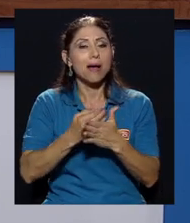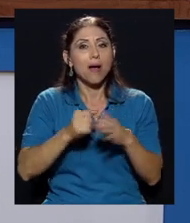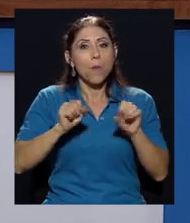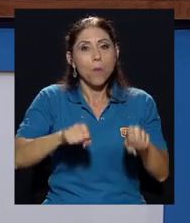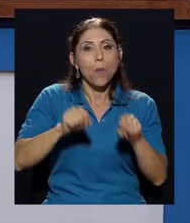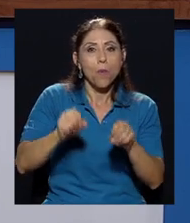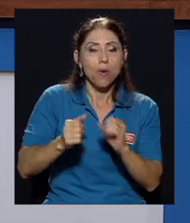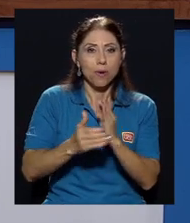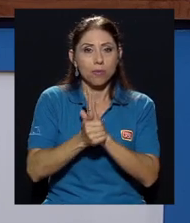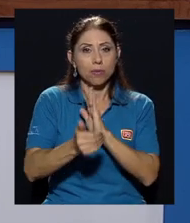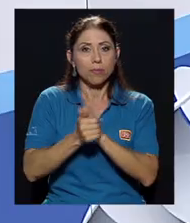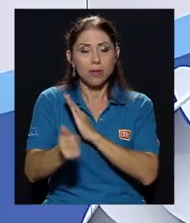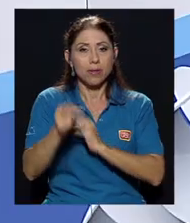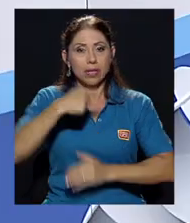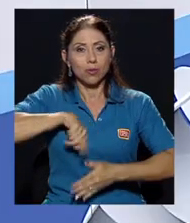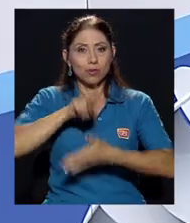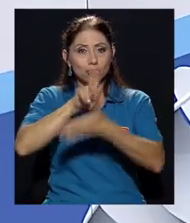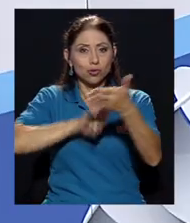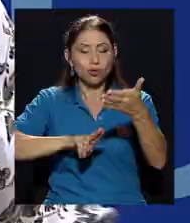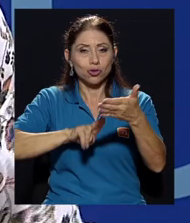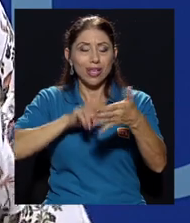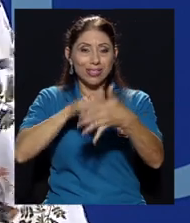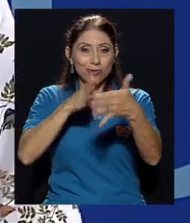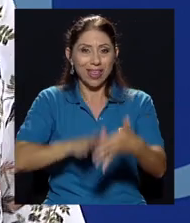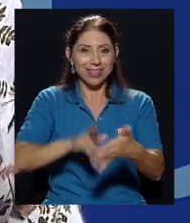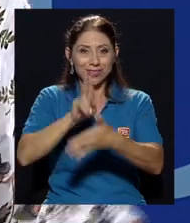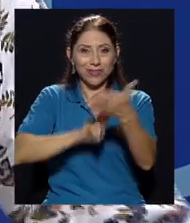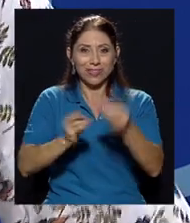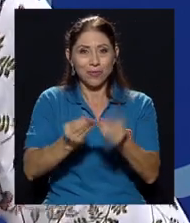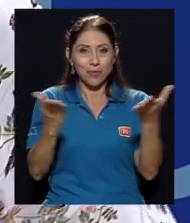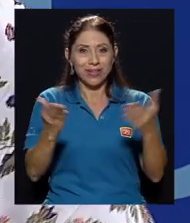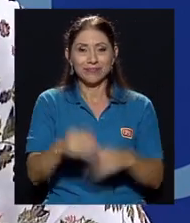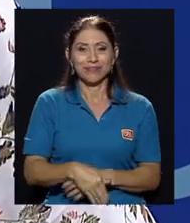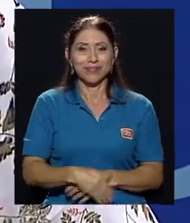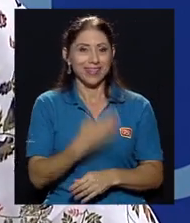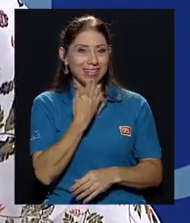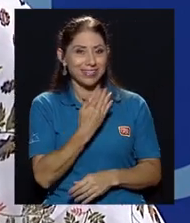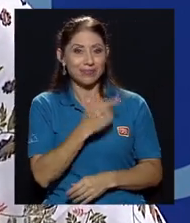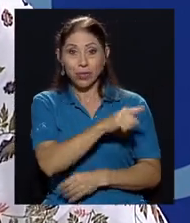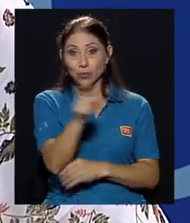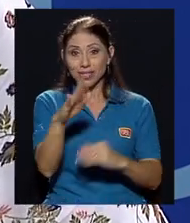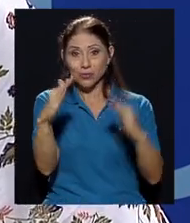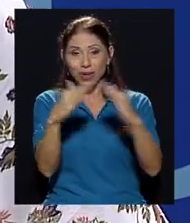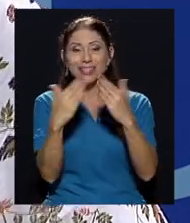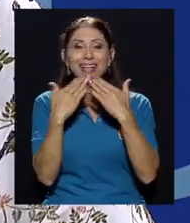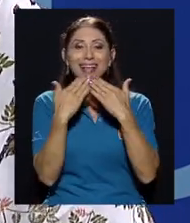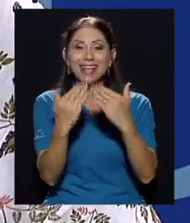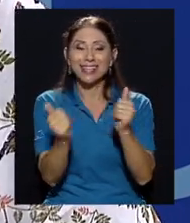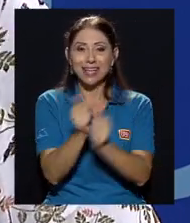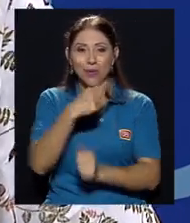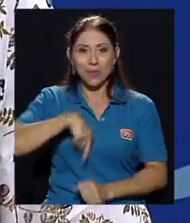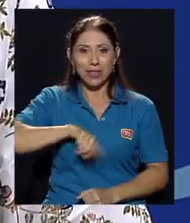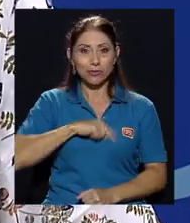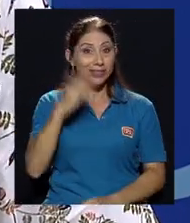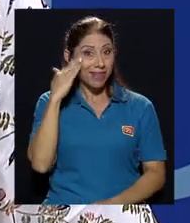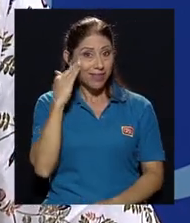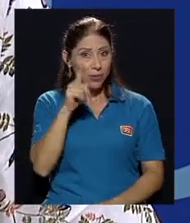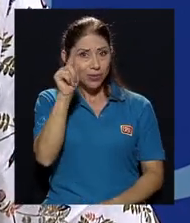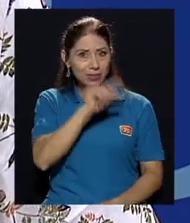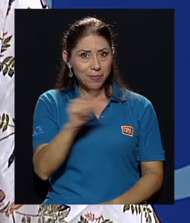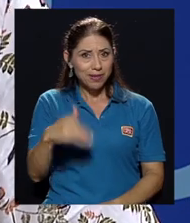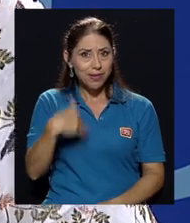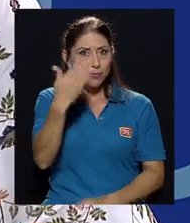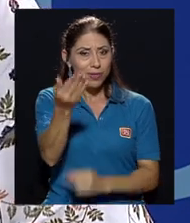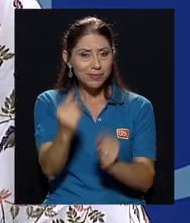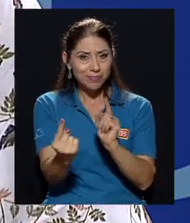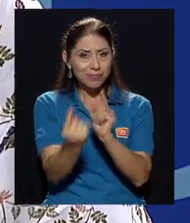en las universidades públicas muchas gracias a ustedes allá en su casa muchísimas gracias por habernos acompañado ya saben nos vemos a la vuelta de